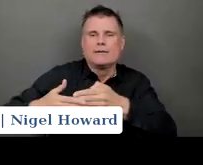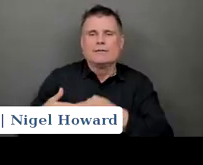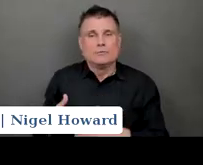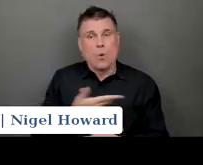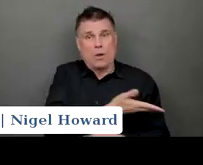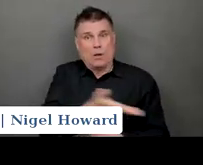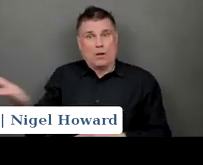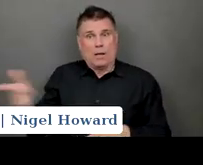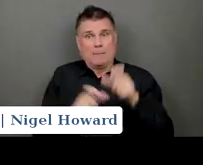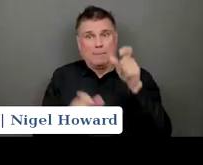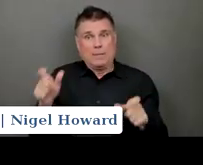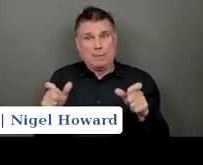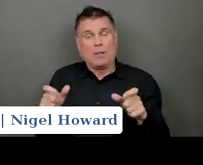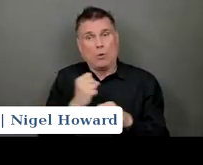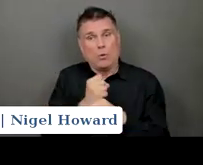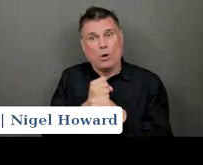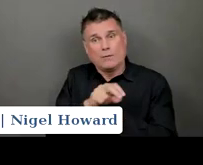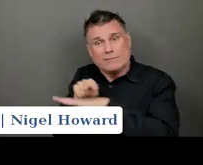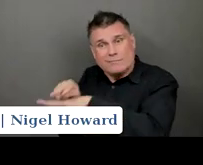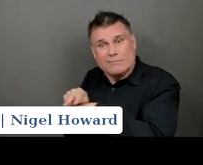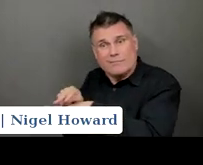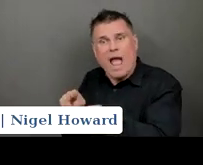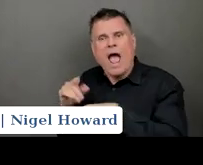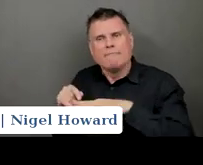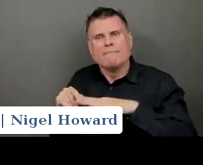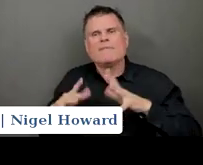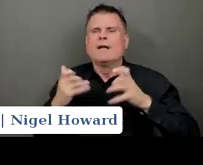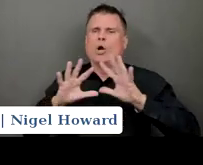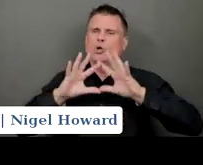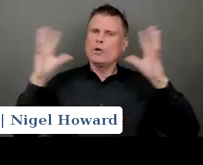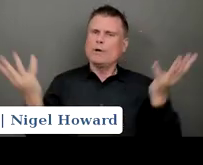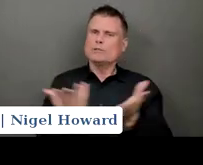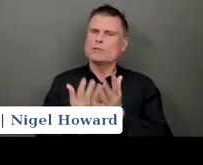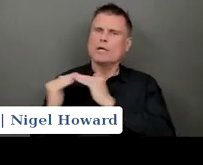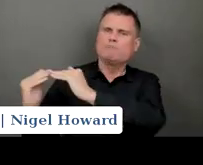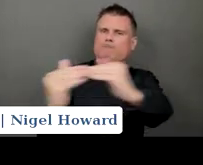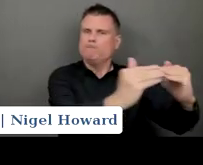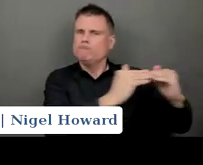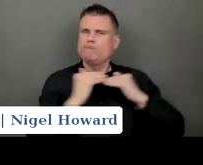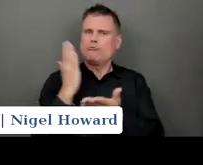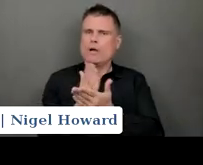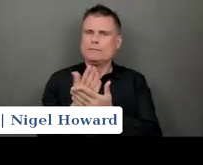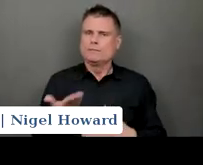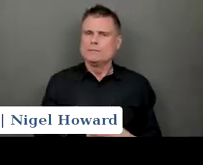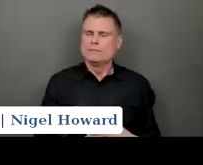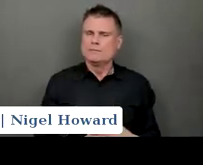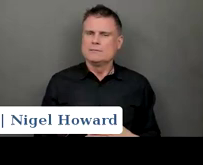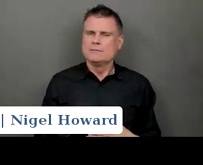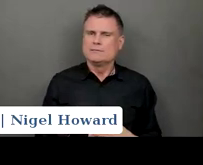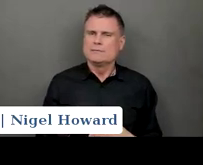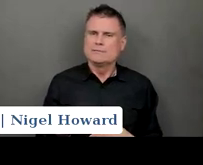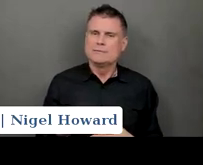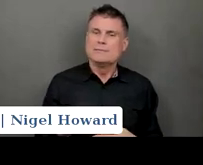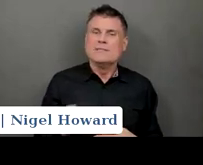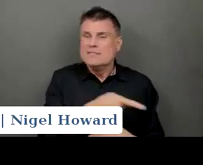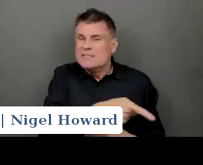de la sociedad, tanto los más vulnerables como aquellos que los pueden pagar, pero que requieren que sean de calidad. Así que